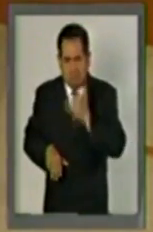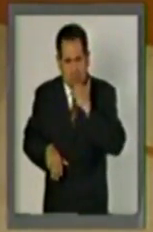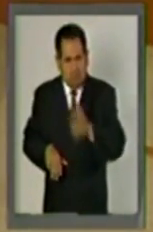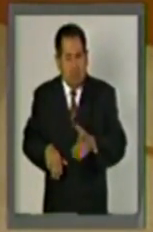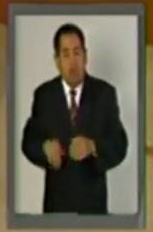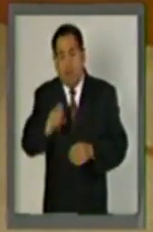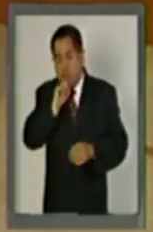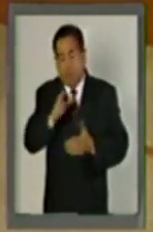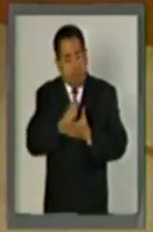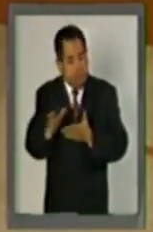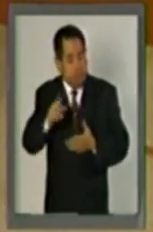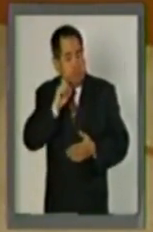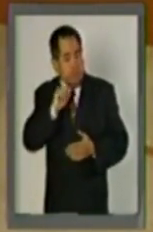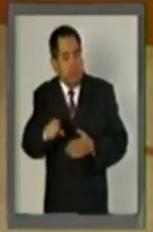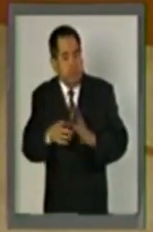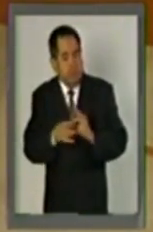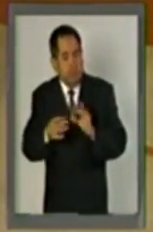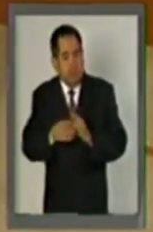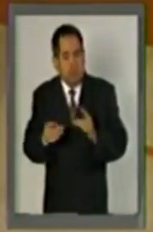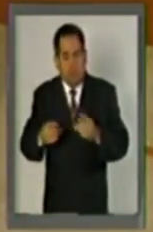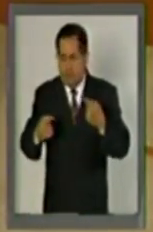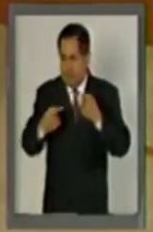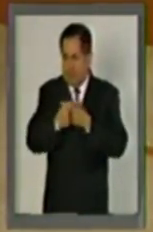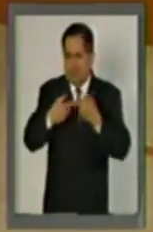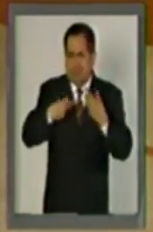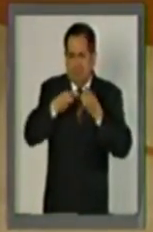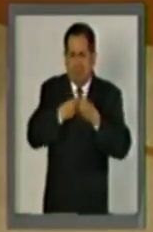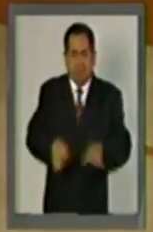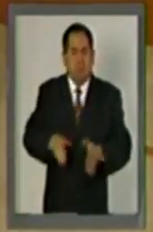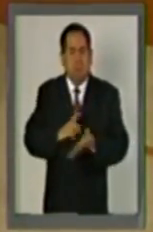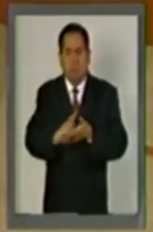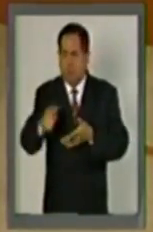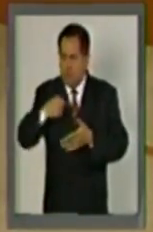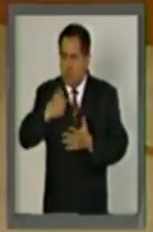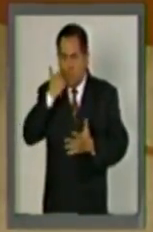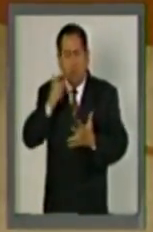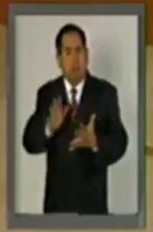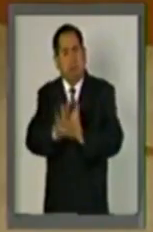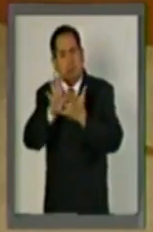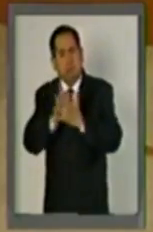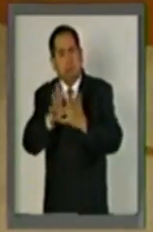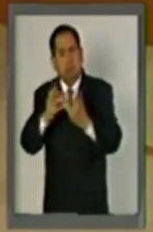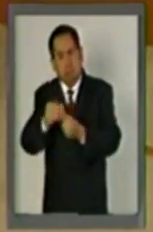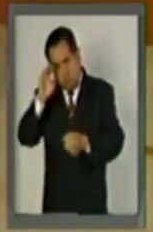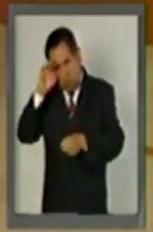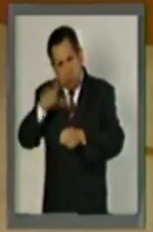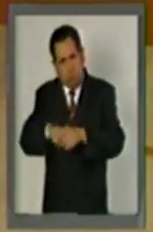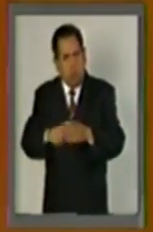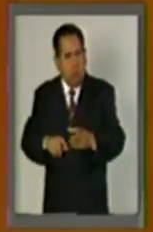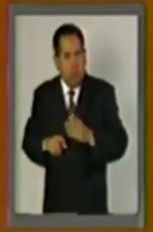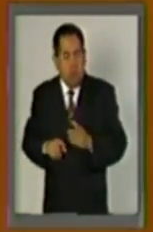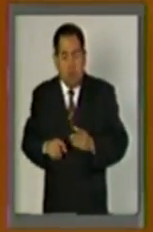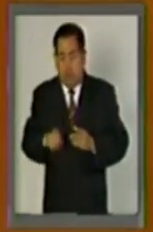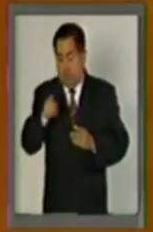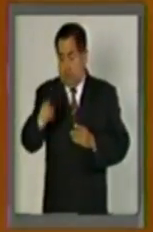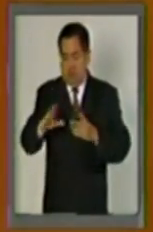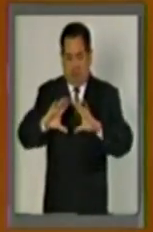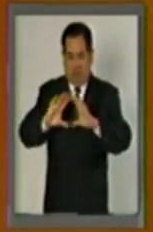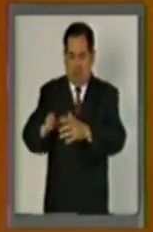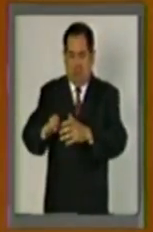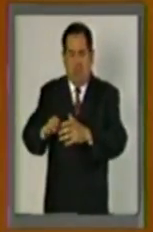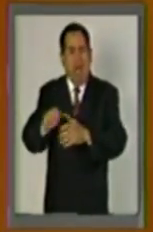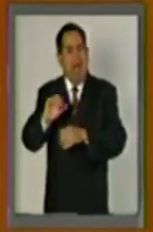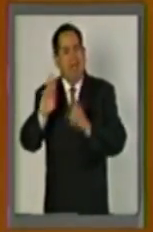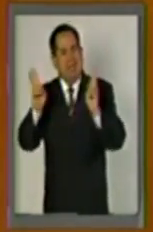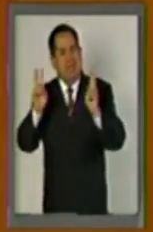señala transgredido su derecho a participar en la vida cultural. Finalmente, el colectivo